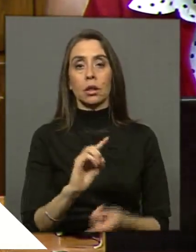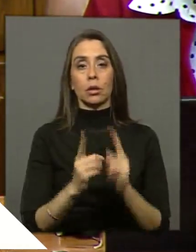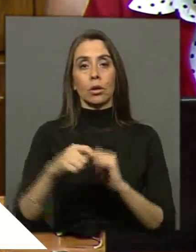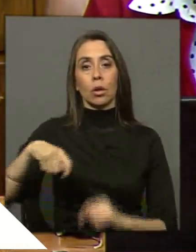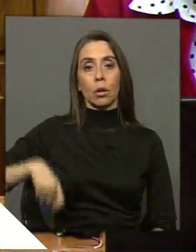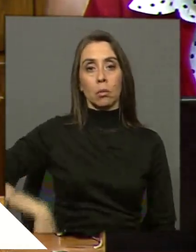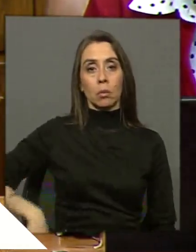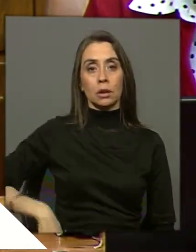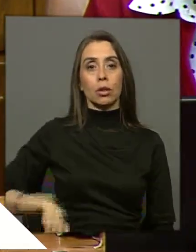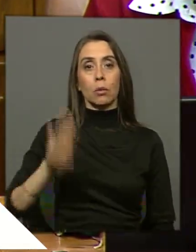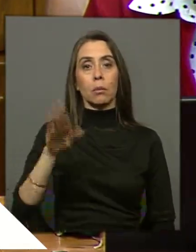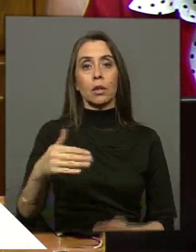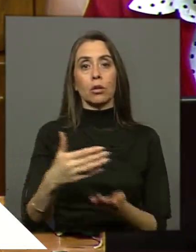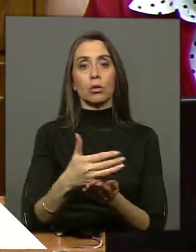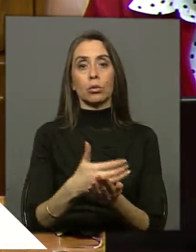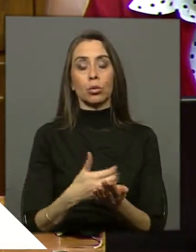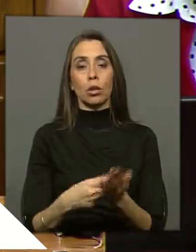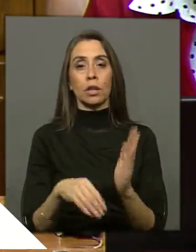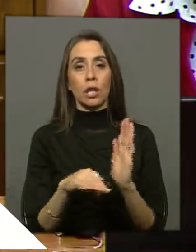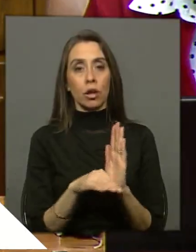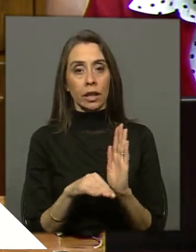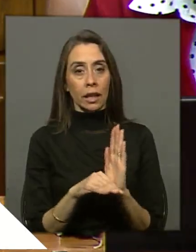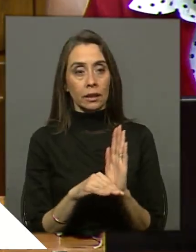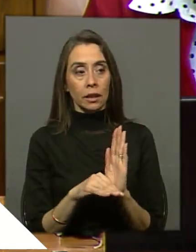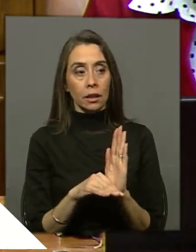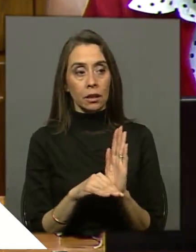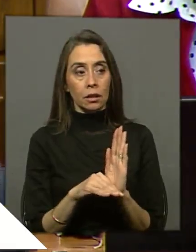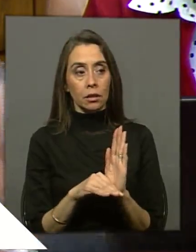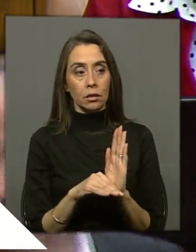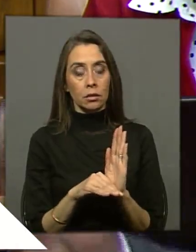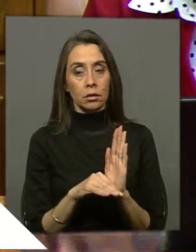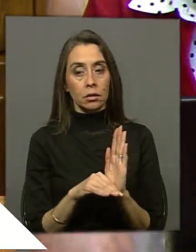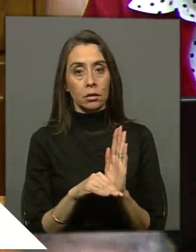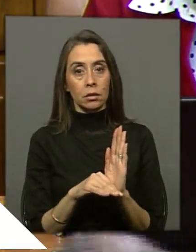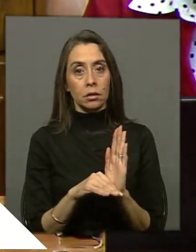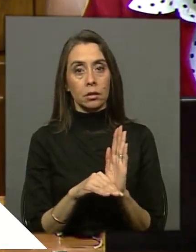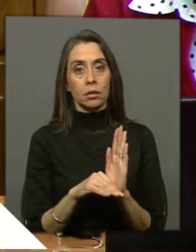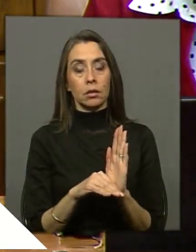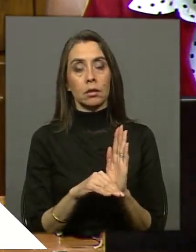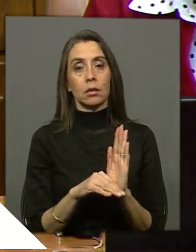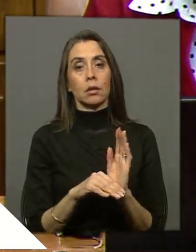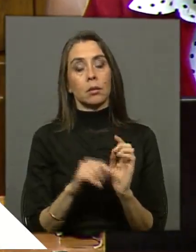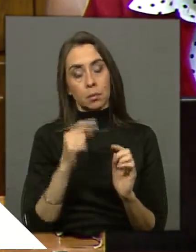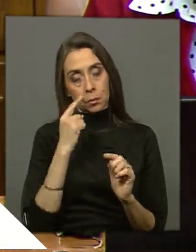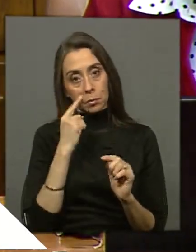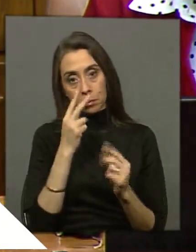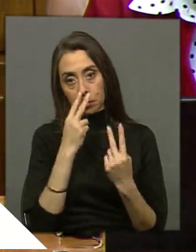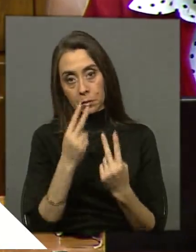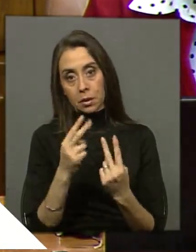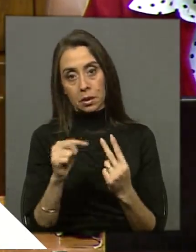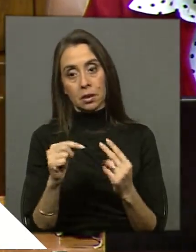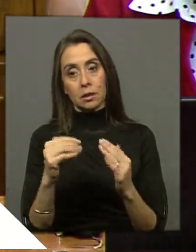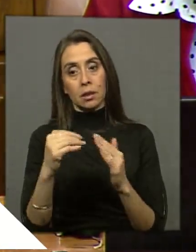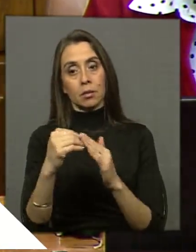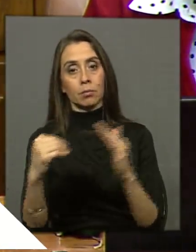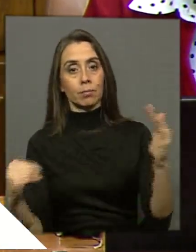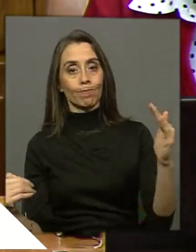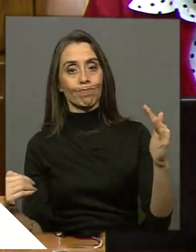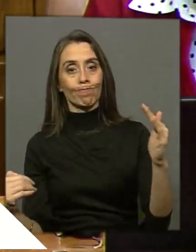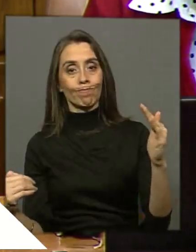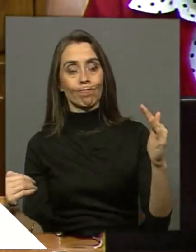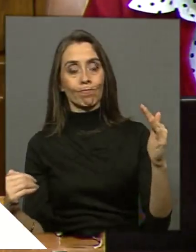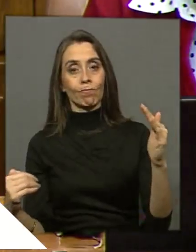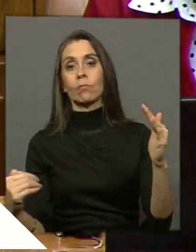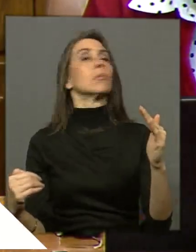menos del ingreso mínico. No me cae duda que esta distancia que se produce también en algún